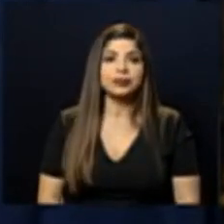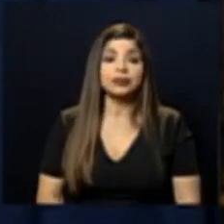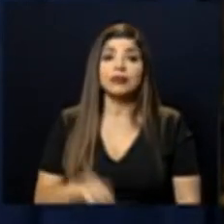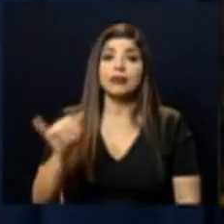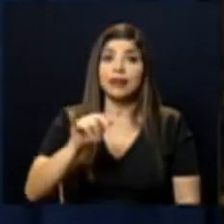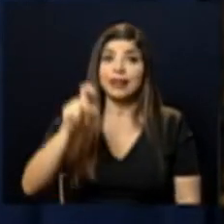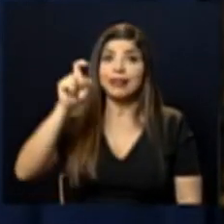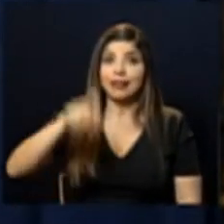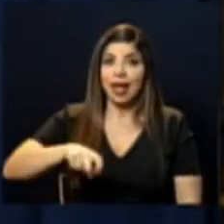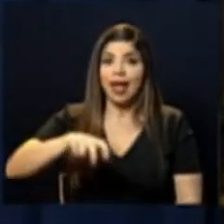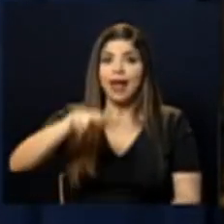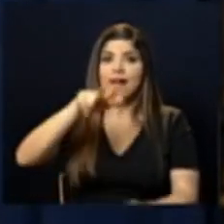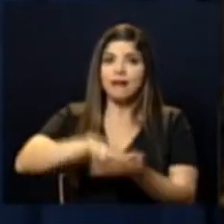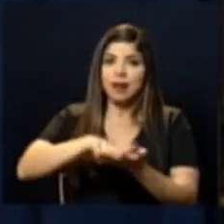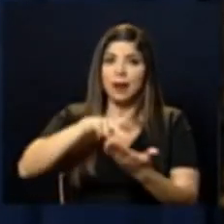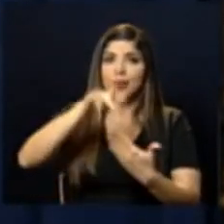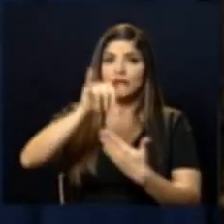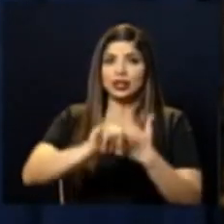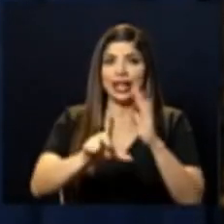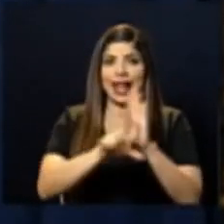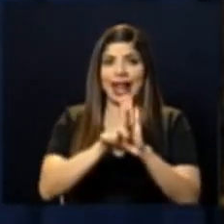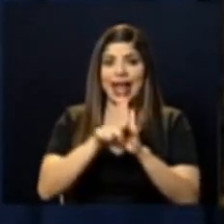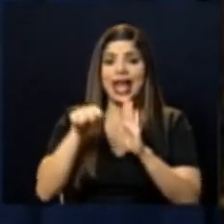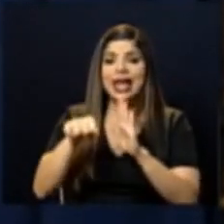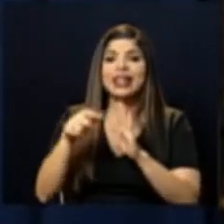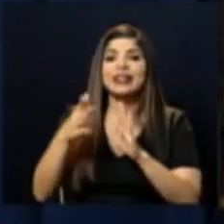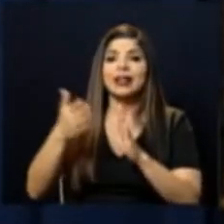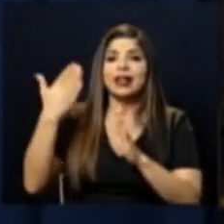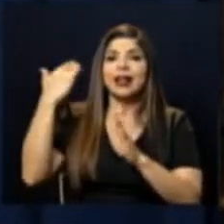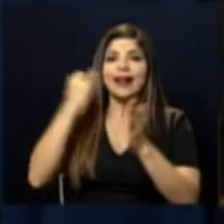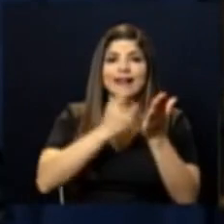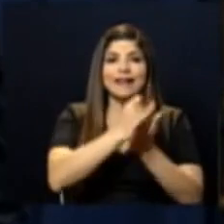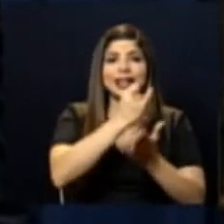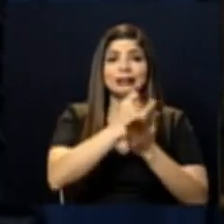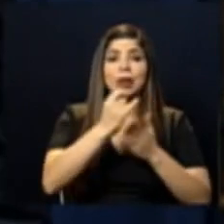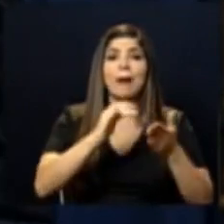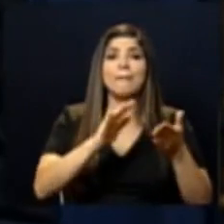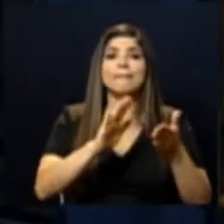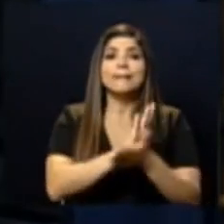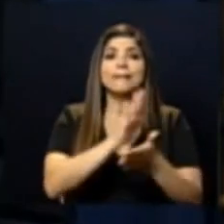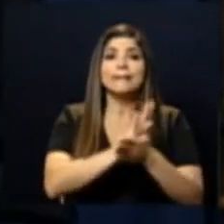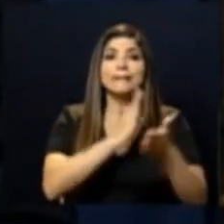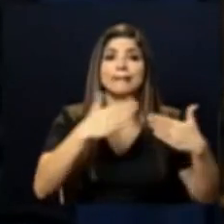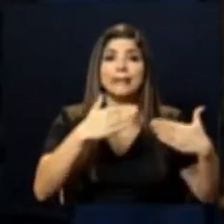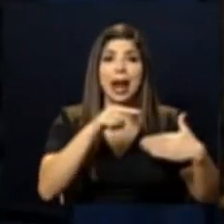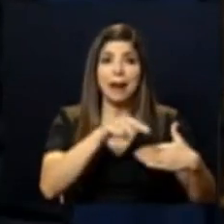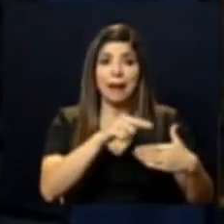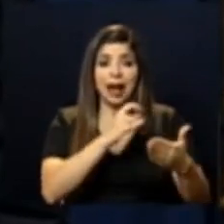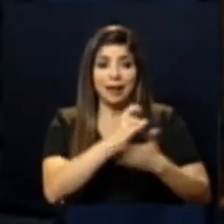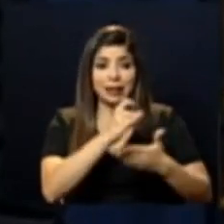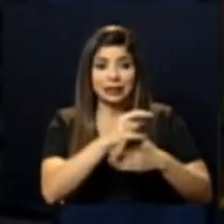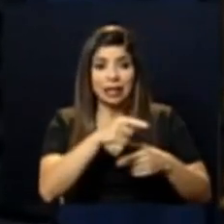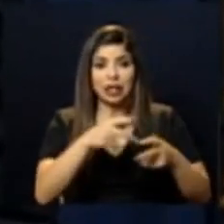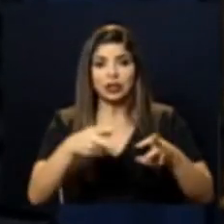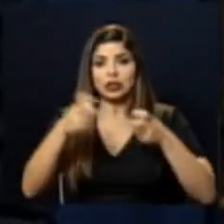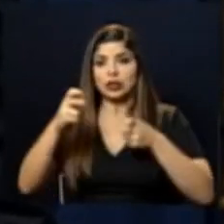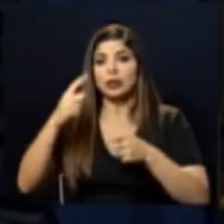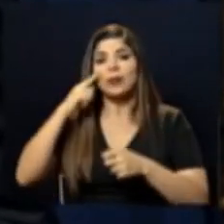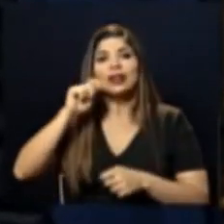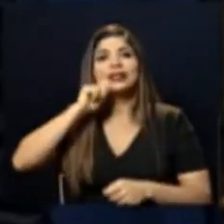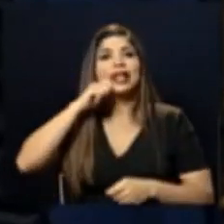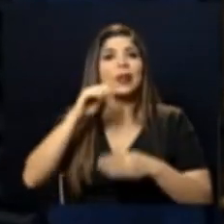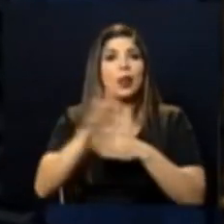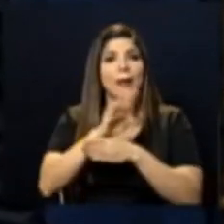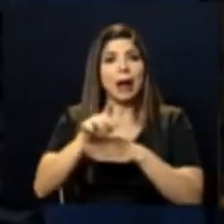Debemos también aprobar los proyectos de ley derivados de la investigación de los Panama Papers como el referente al secreto